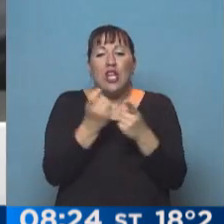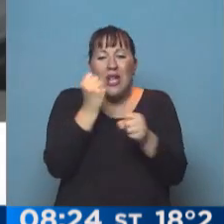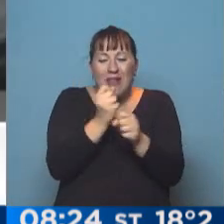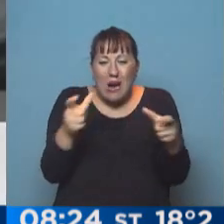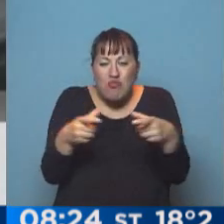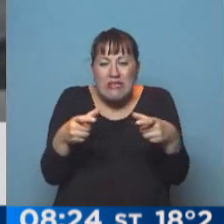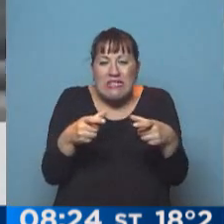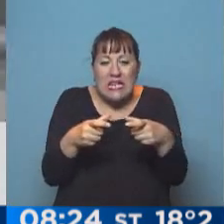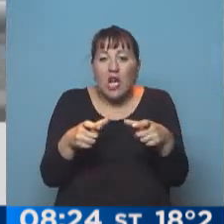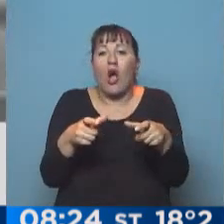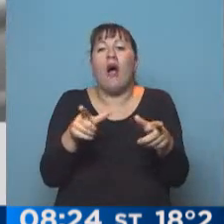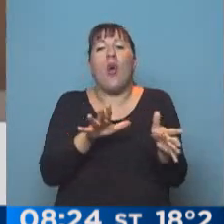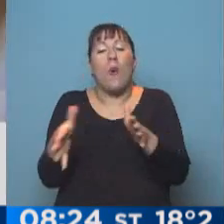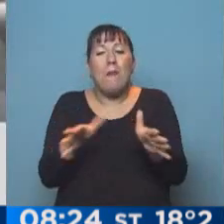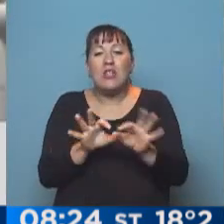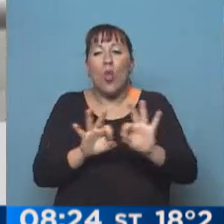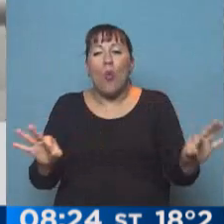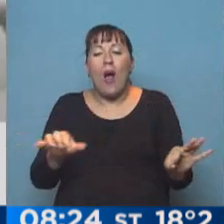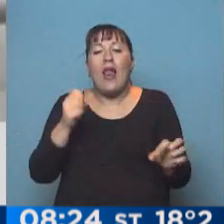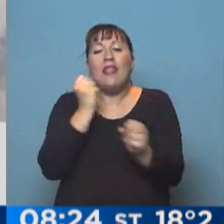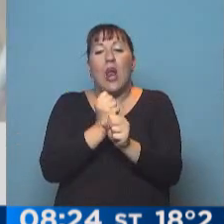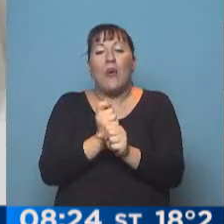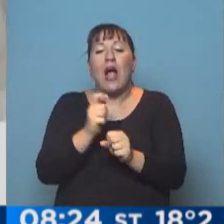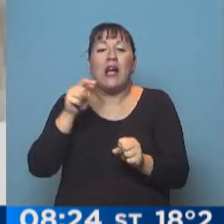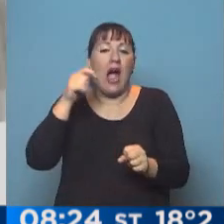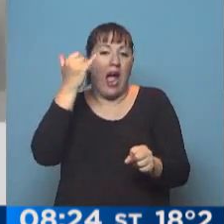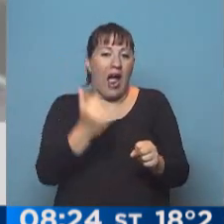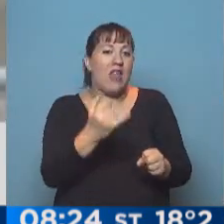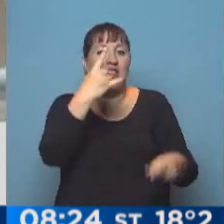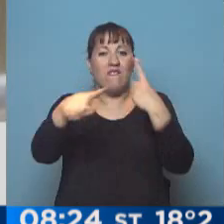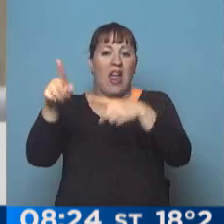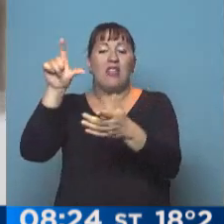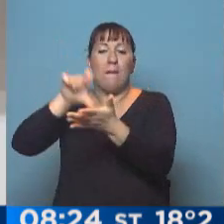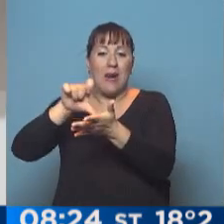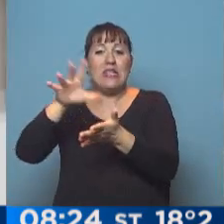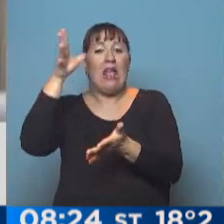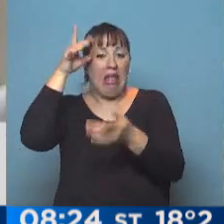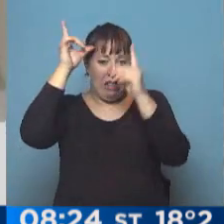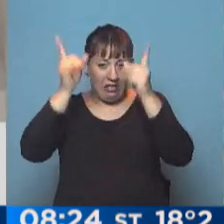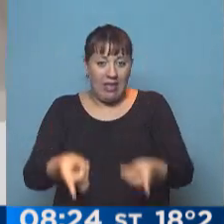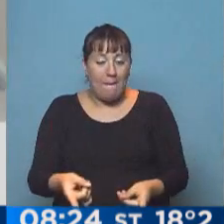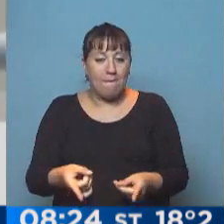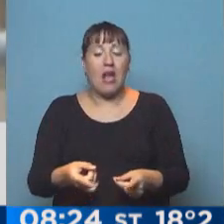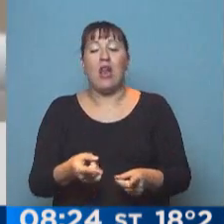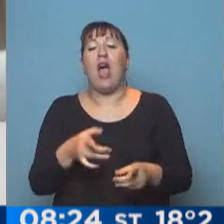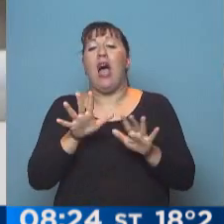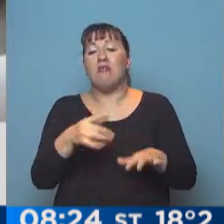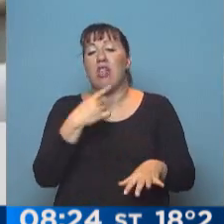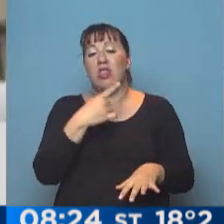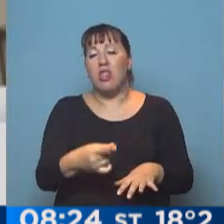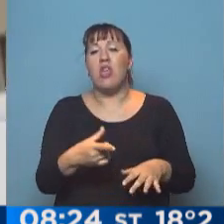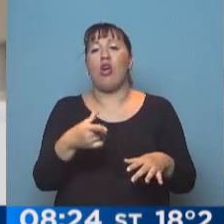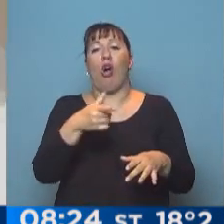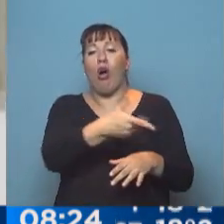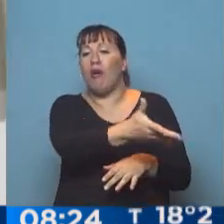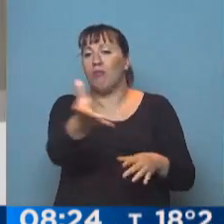fíjense en la similitud del trabajo esclavo en diferentes países no en italia también sucede así lo dijo ante decenas de